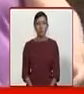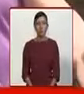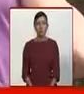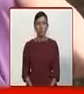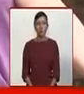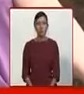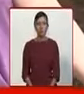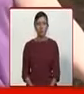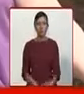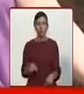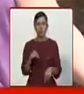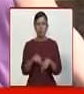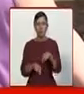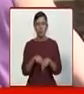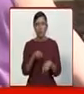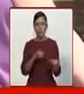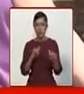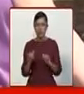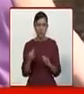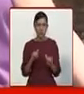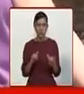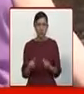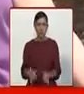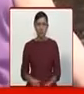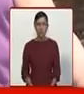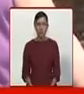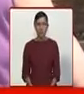sus piernitas abiertas y sus manos así.